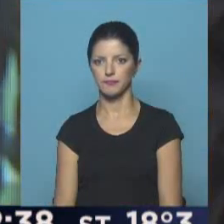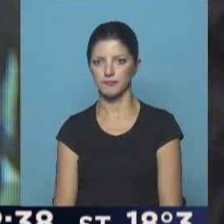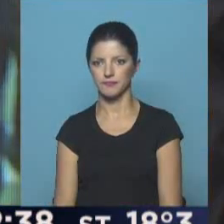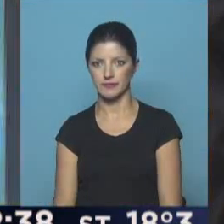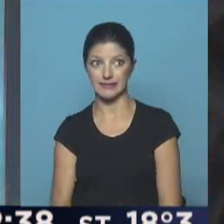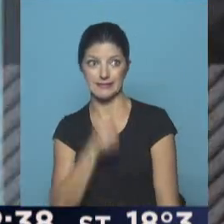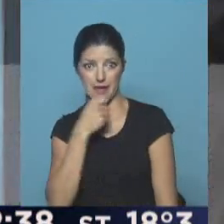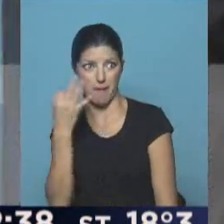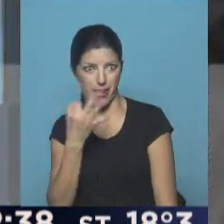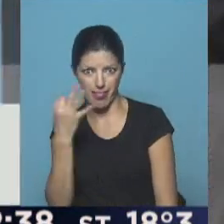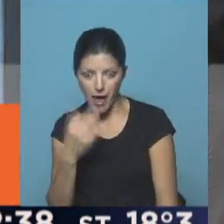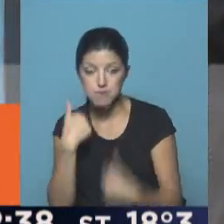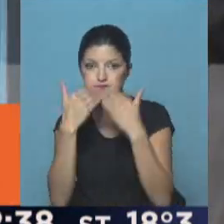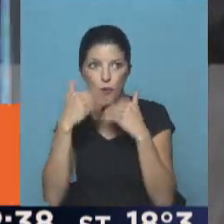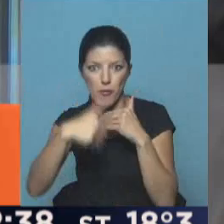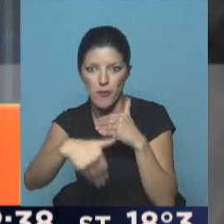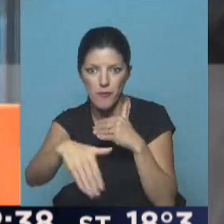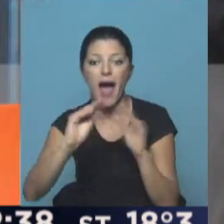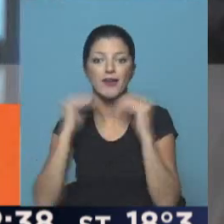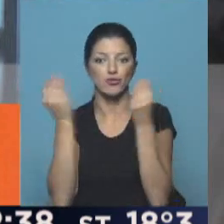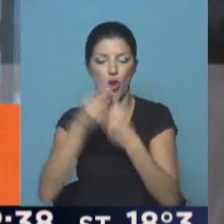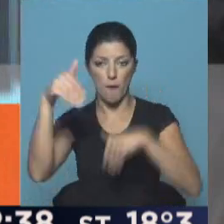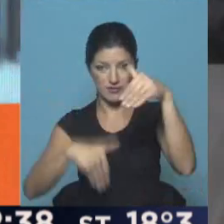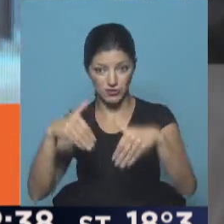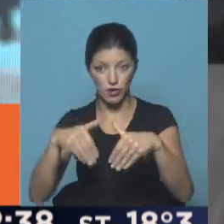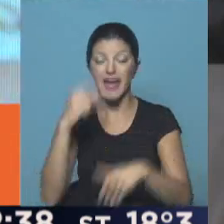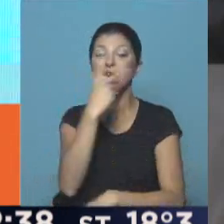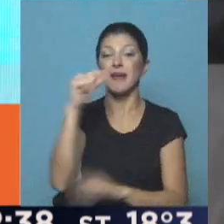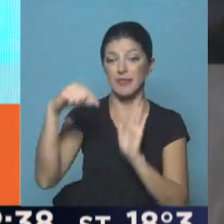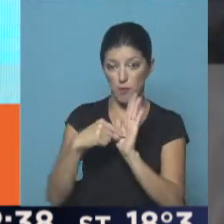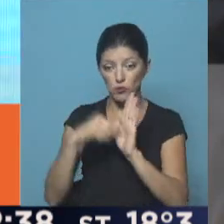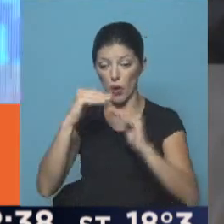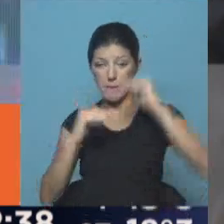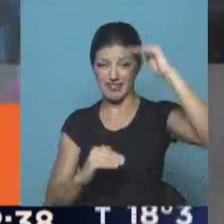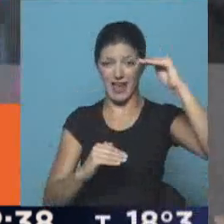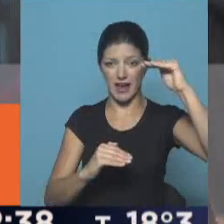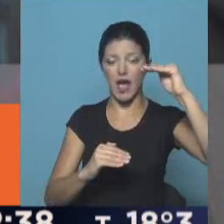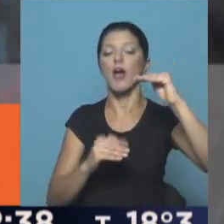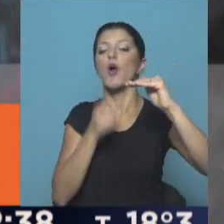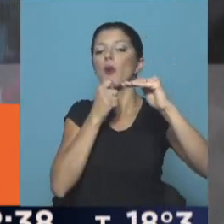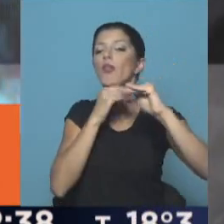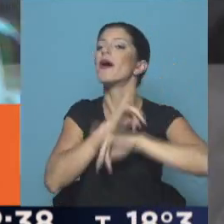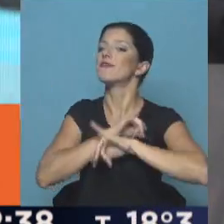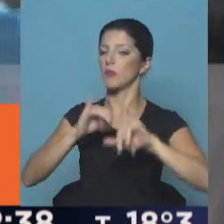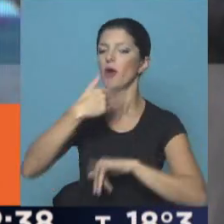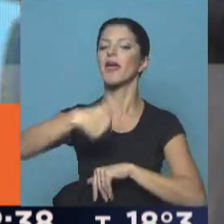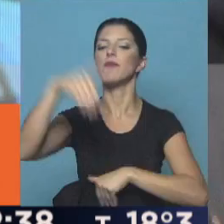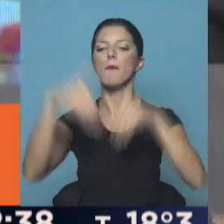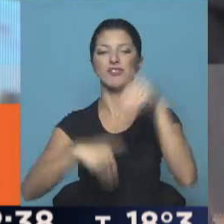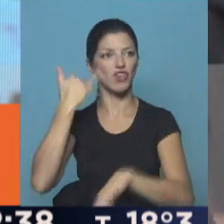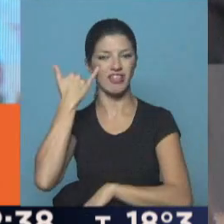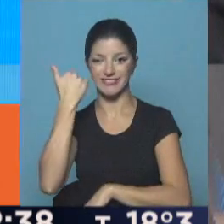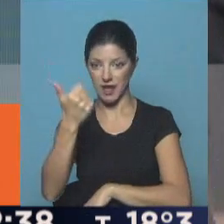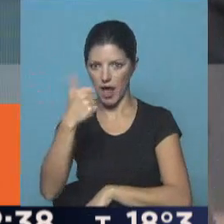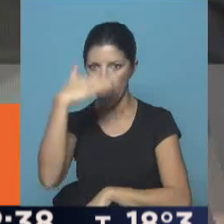vaya si no está garantizado, que de hecho tenía más de 20 puntos de ventaja Theresa May cuando anunció estas legislativas anticipadas